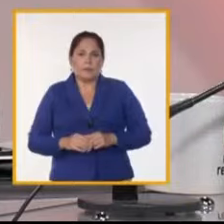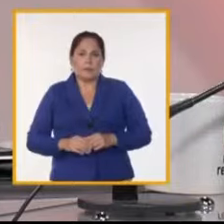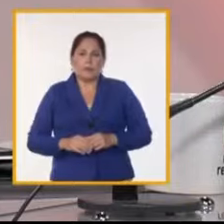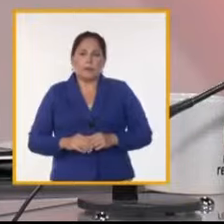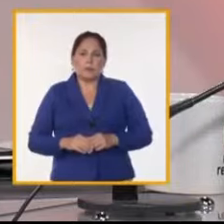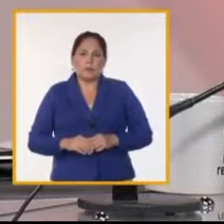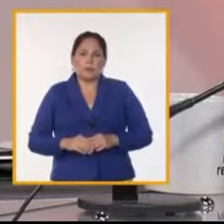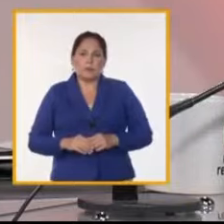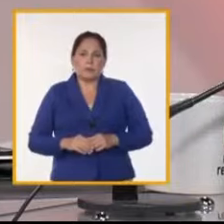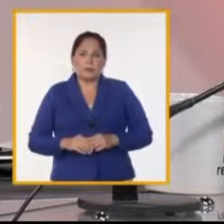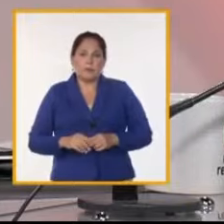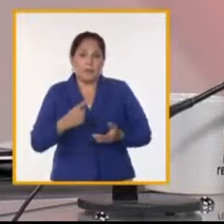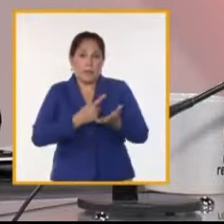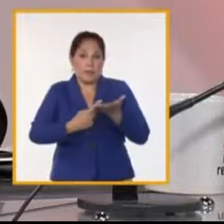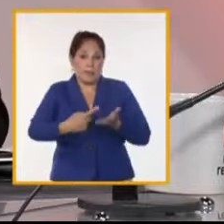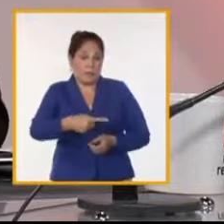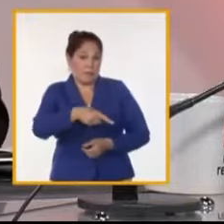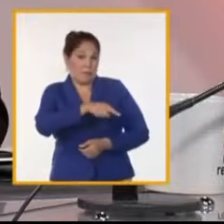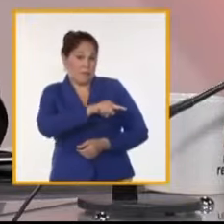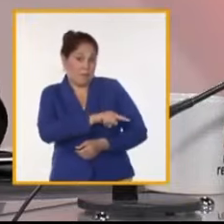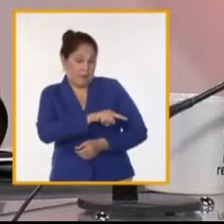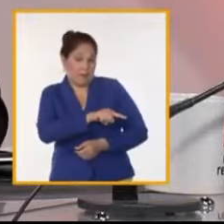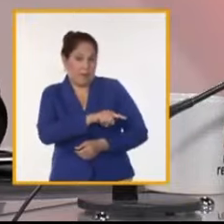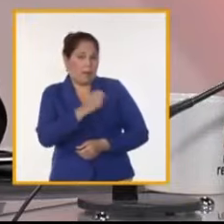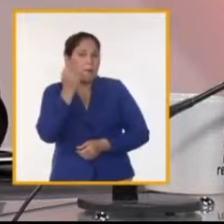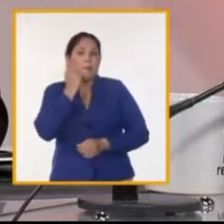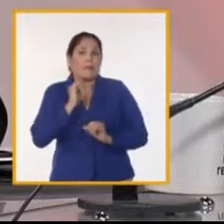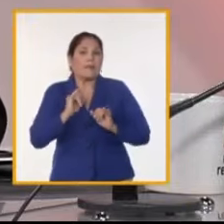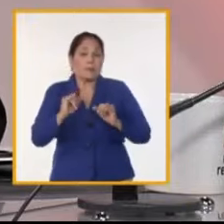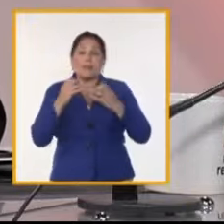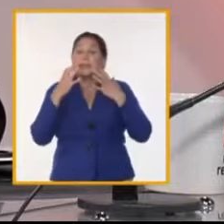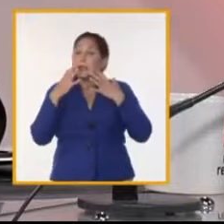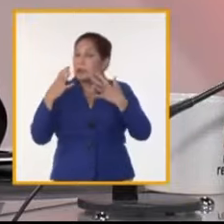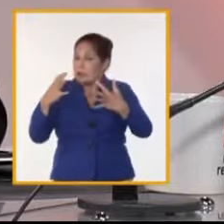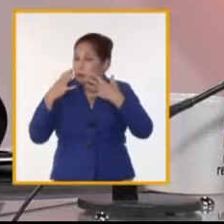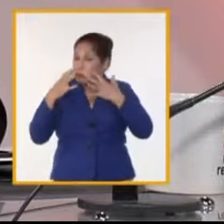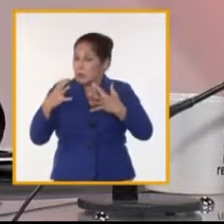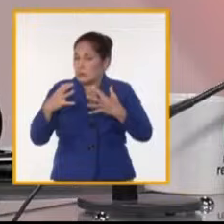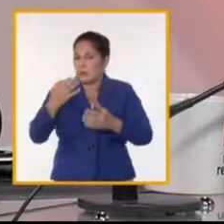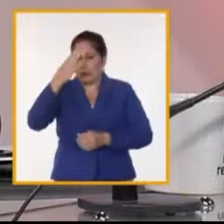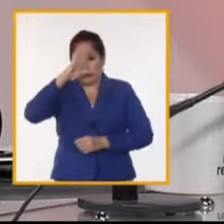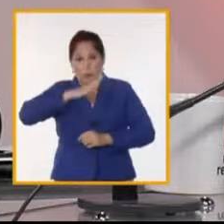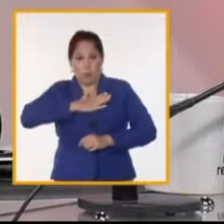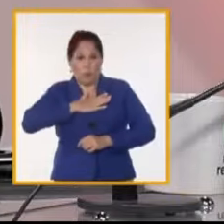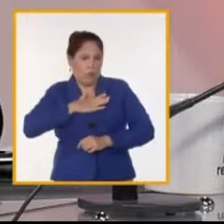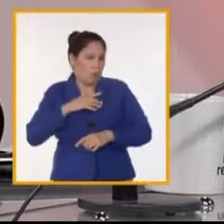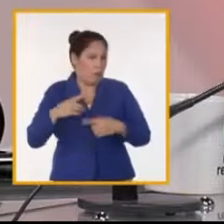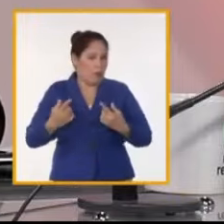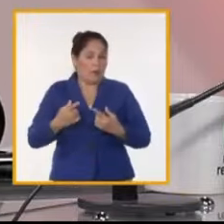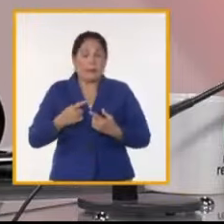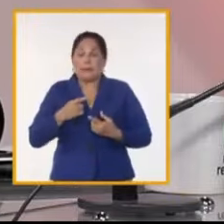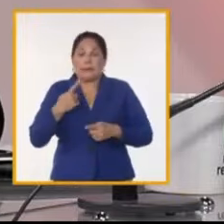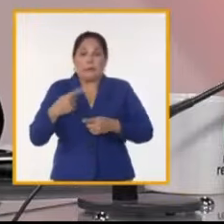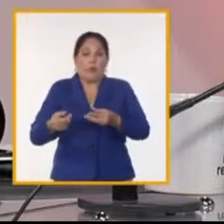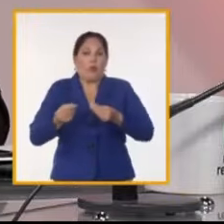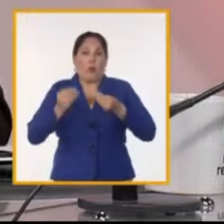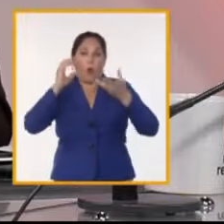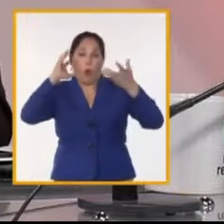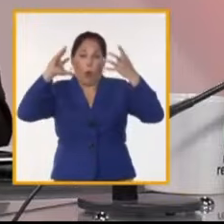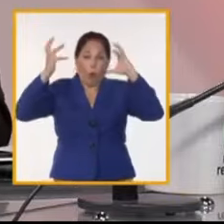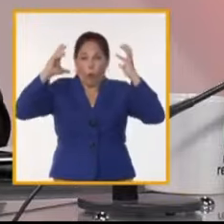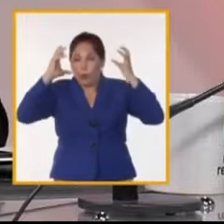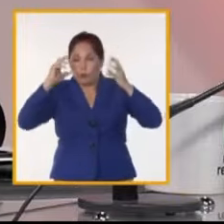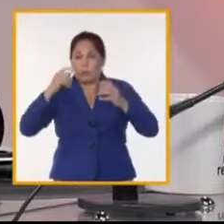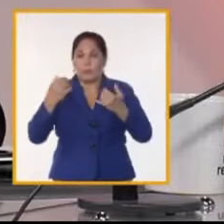mundo sin duda la pasada semana una de las noticias que marcó la agenda hacia Cuba y que también más confusión trajo fue